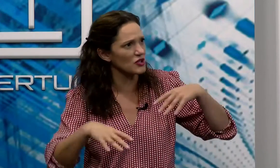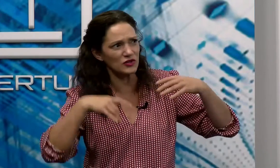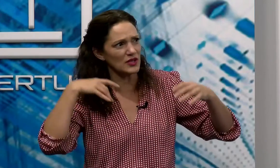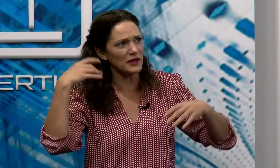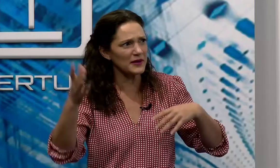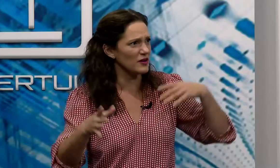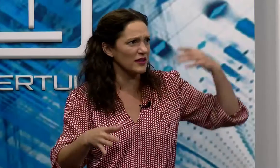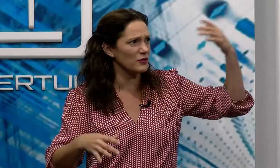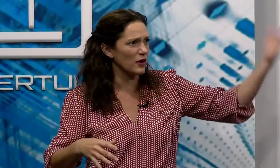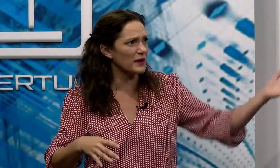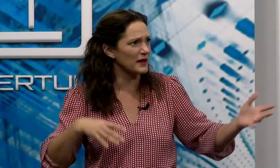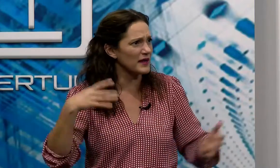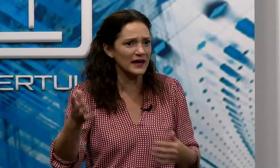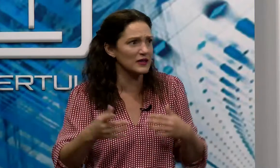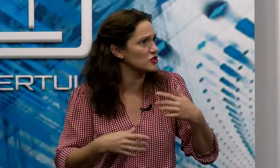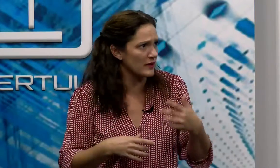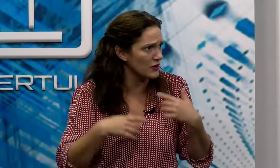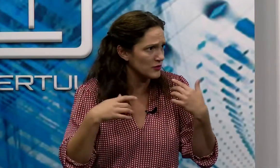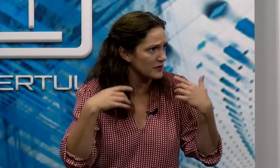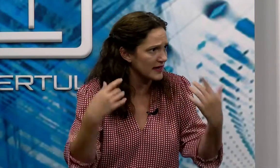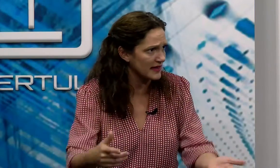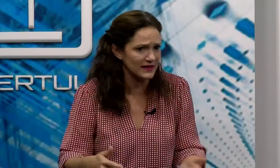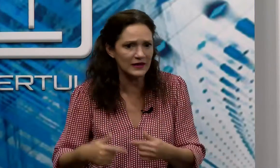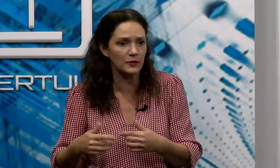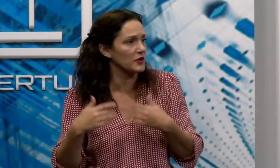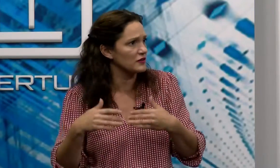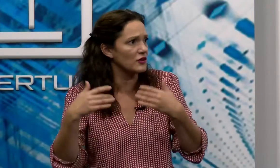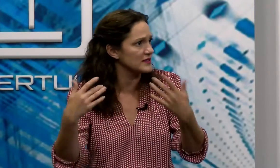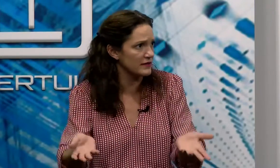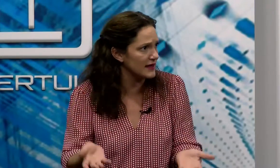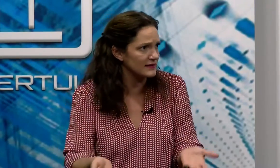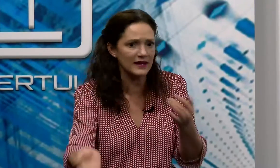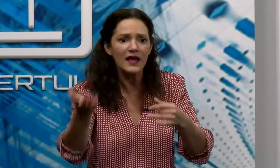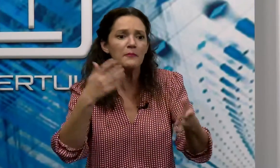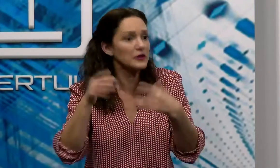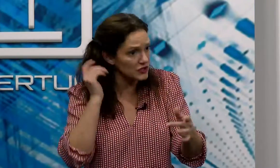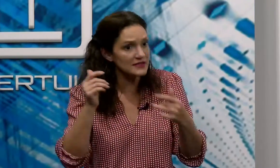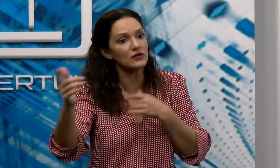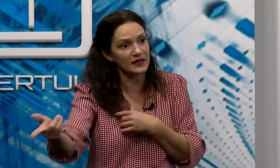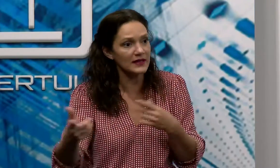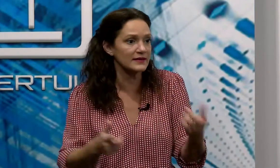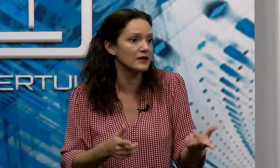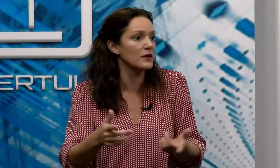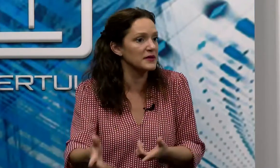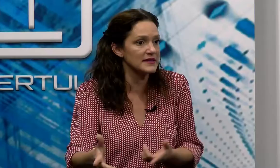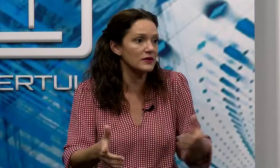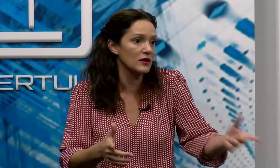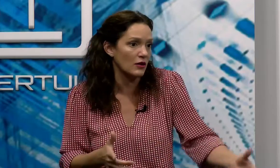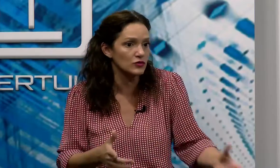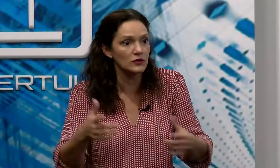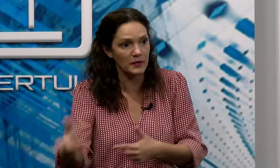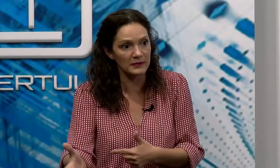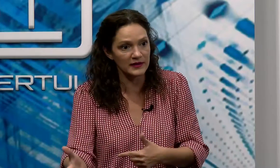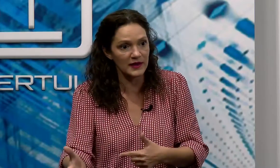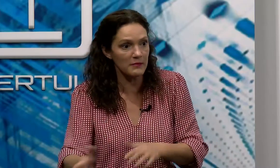sí, pero esos son los 11.000 millones de Europa que vienen y no saben cómo se van a gastar, ni los proyectos en los que se van a gastar, pero sí que se lo quieren gastar en los empresarios y